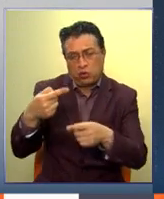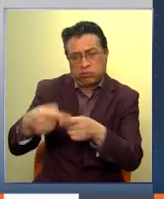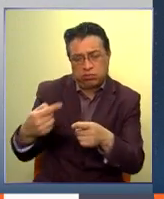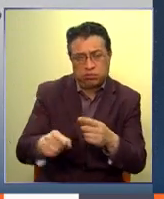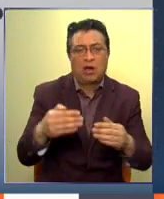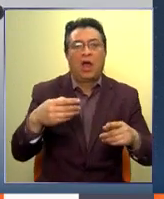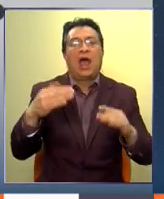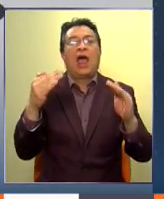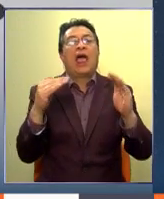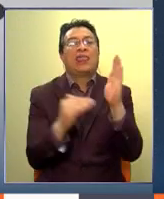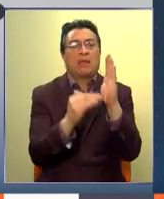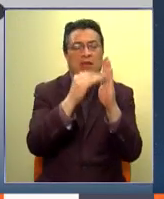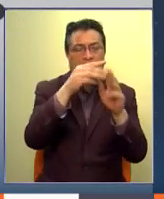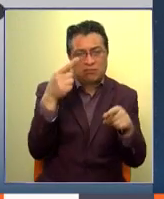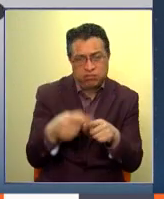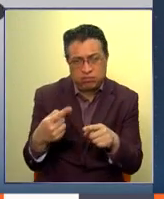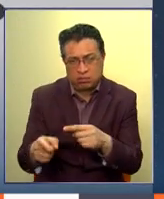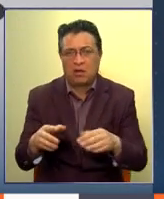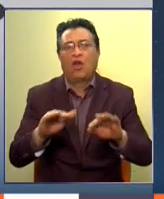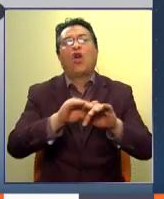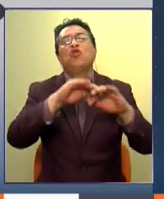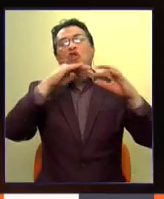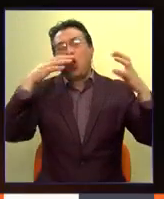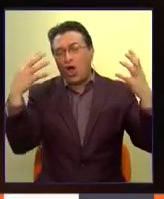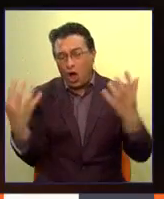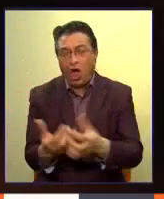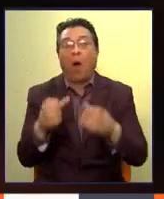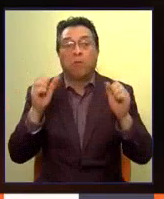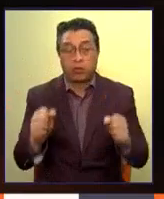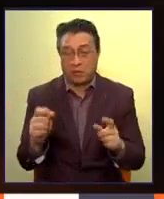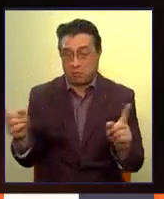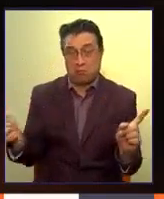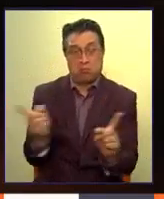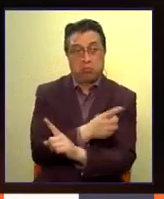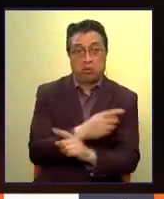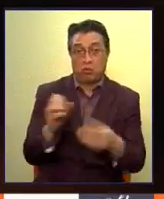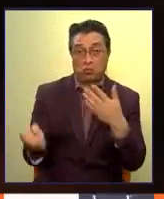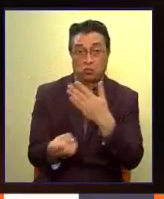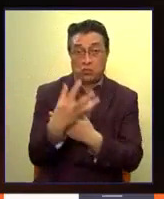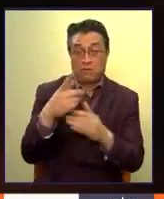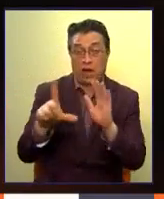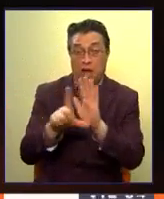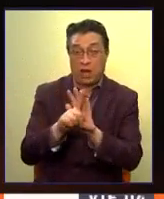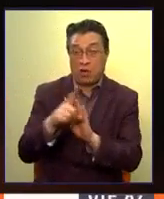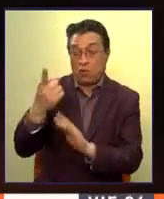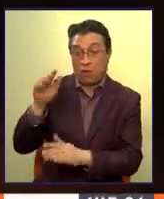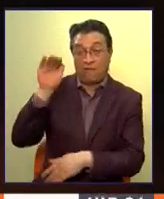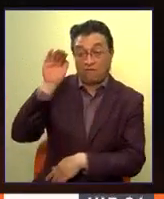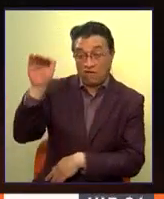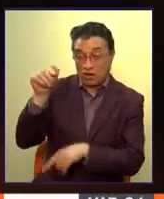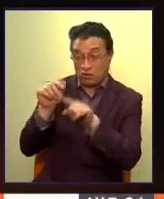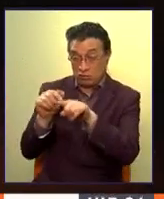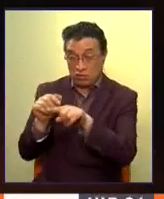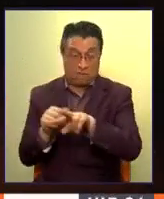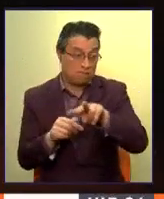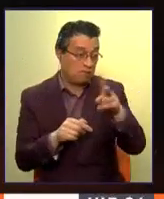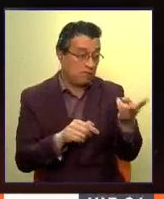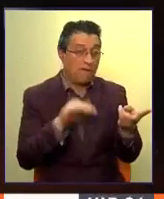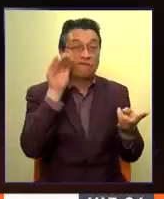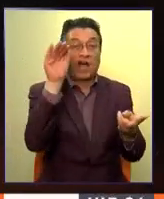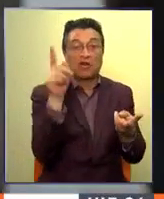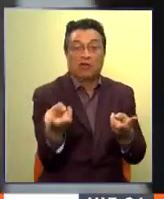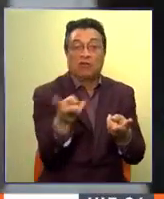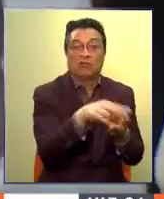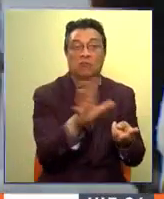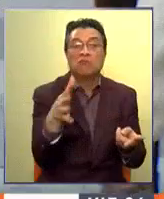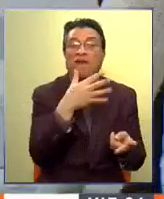otros. Todos esos productos ahora usted podrá aportar con esta nueva ley de una institución financiera a otra. Más fácil